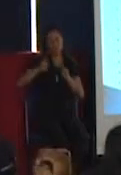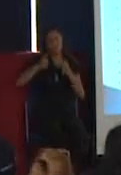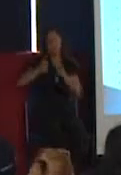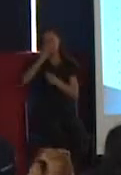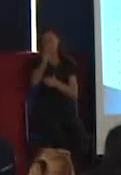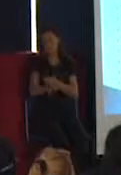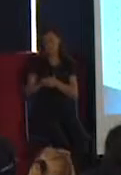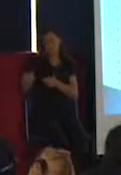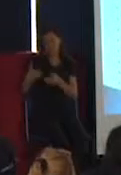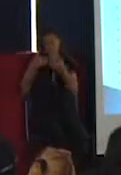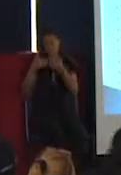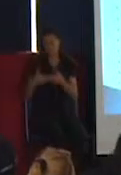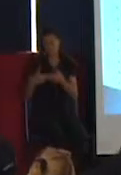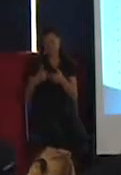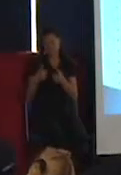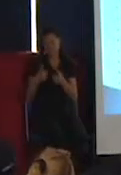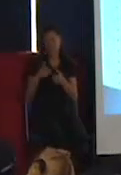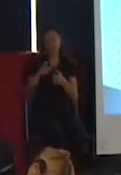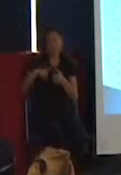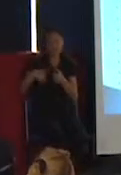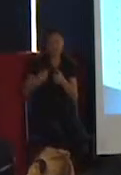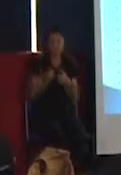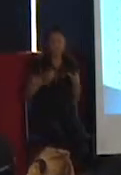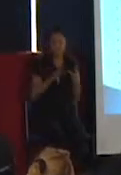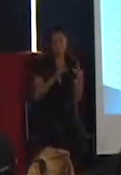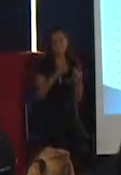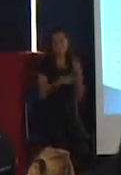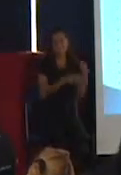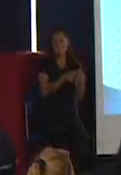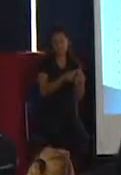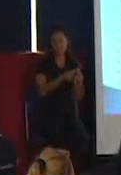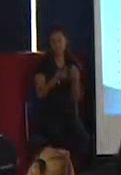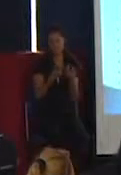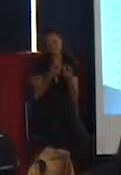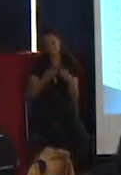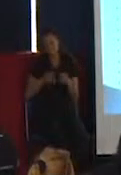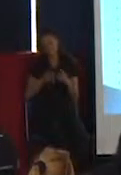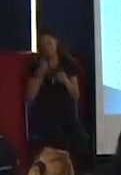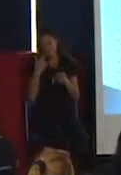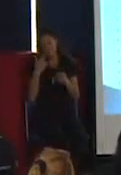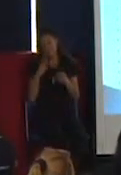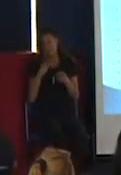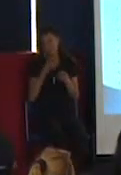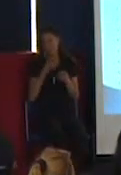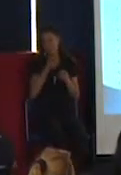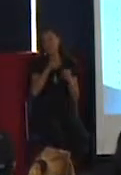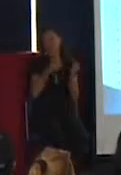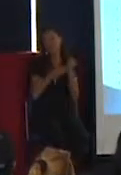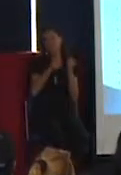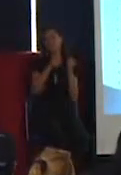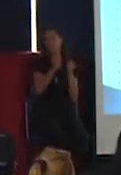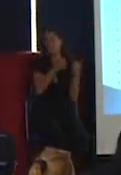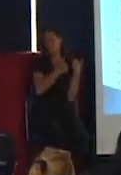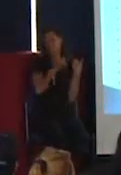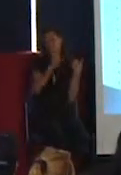las personas con discapacidad, ¿sí? Se supondría que tendrían que abrir nuevas,